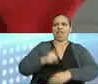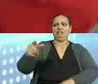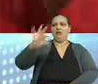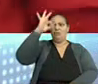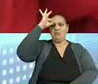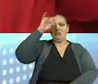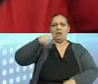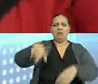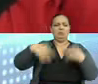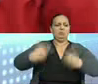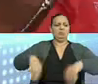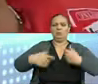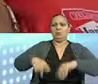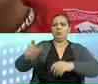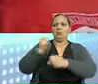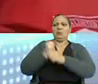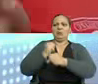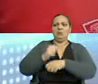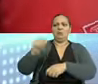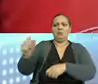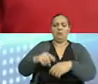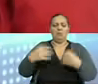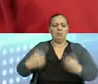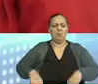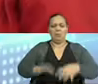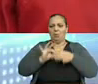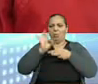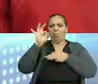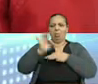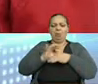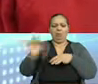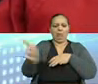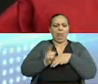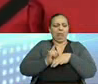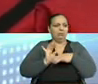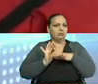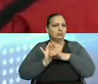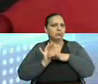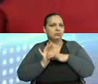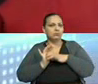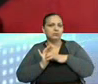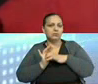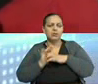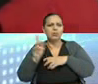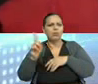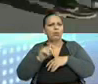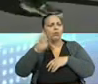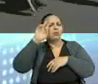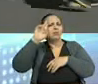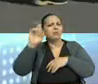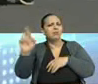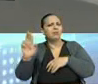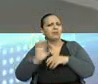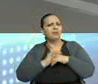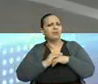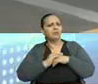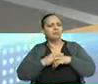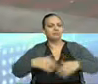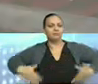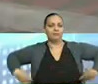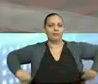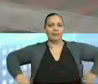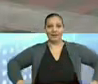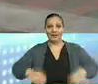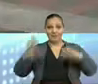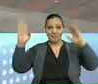que hace poco menos de 2 meses llevaban a una paciente, estaba un poco complicada de salud, de Babahoyo a otro cantón de la provincia de Los